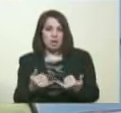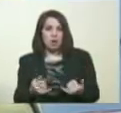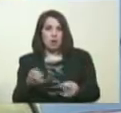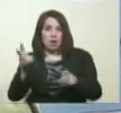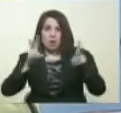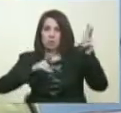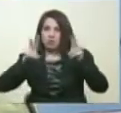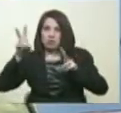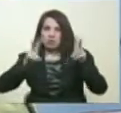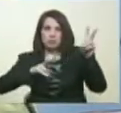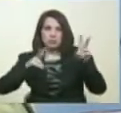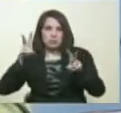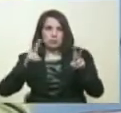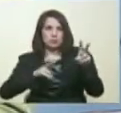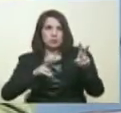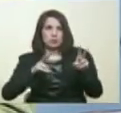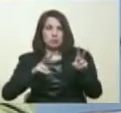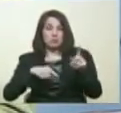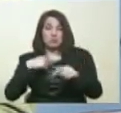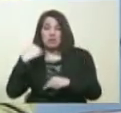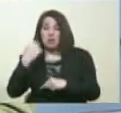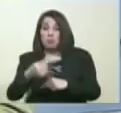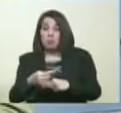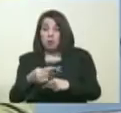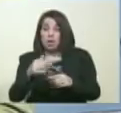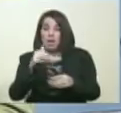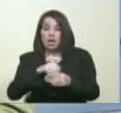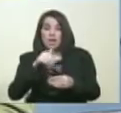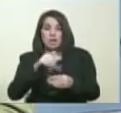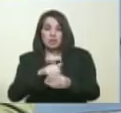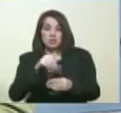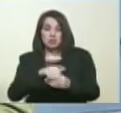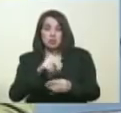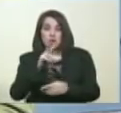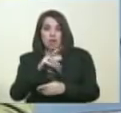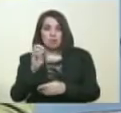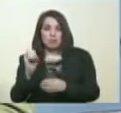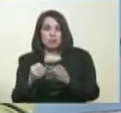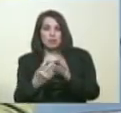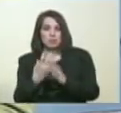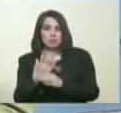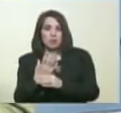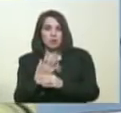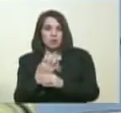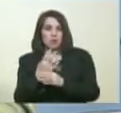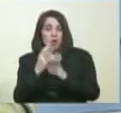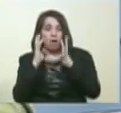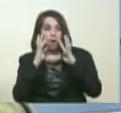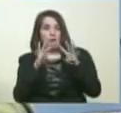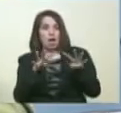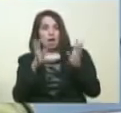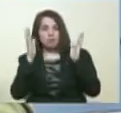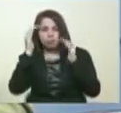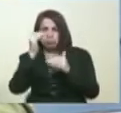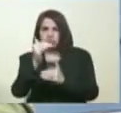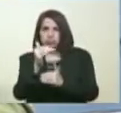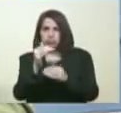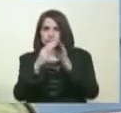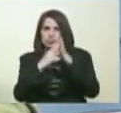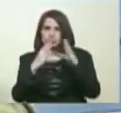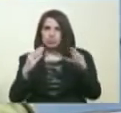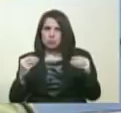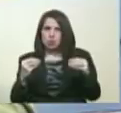expoferia, después de las elecciones el 20 de mayo, nos concentremos con toda